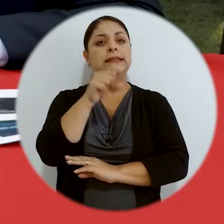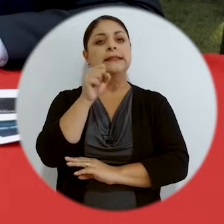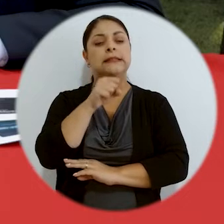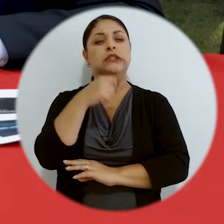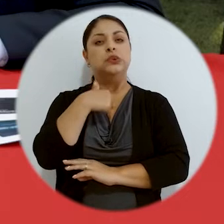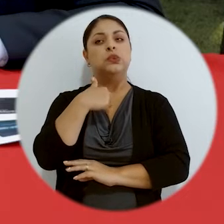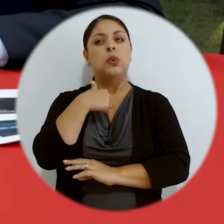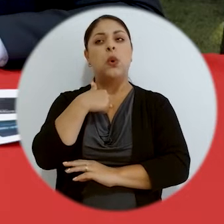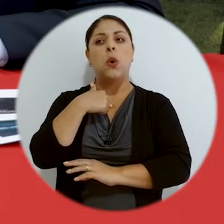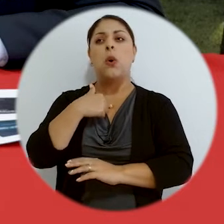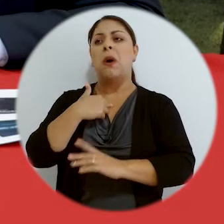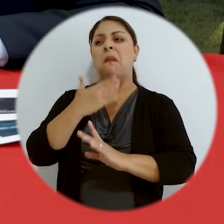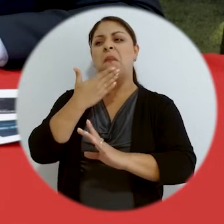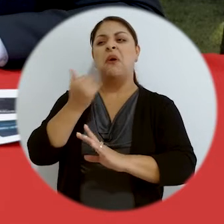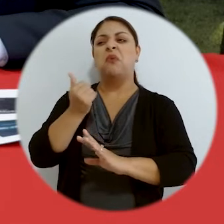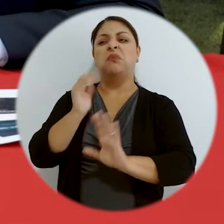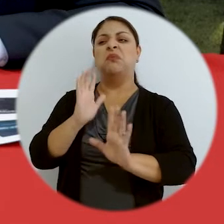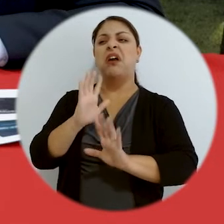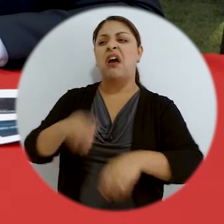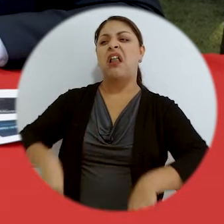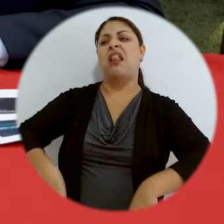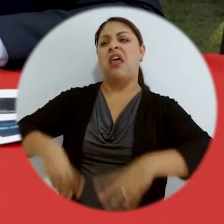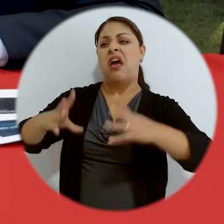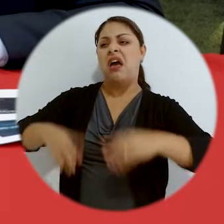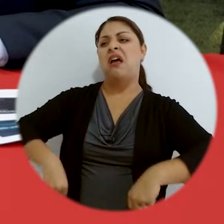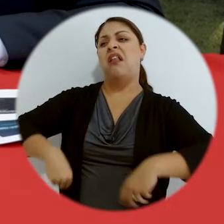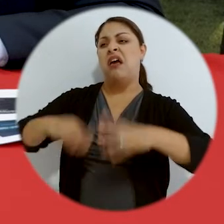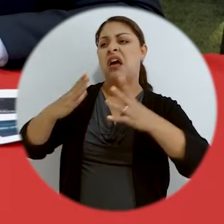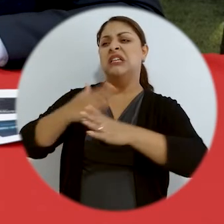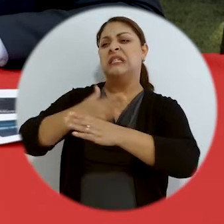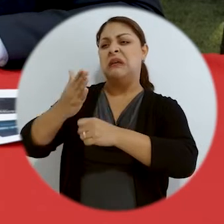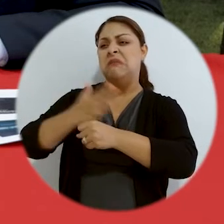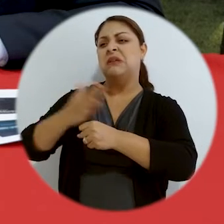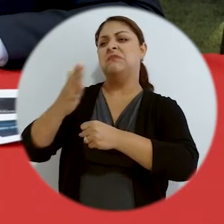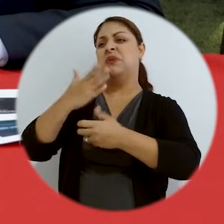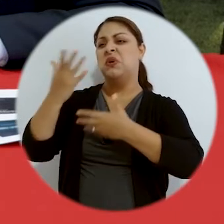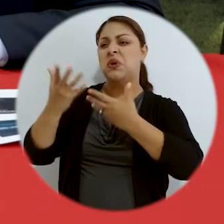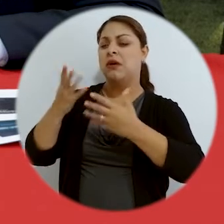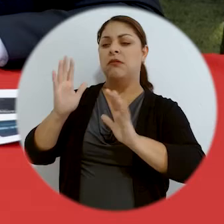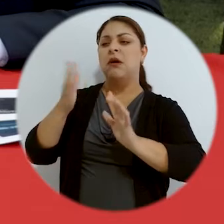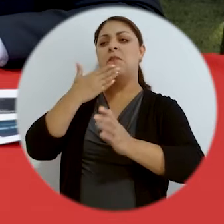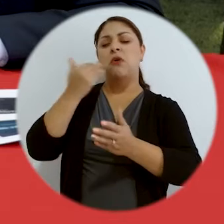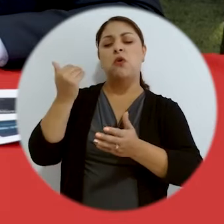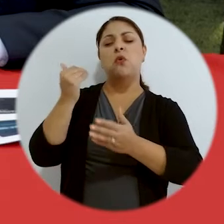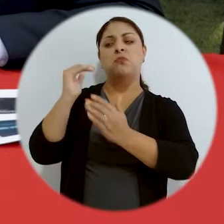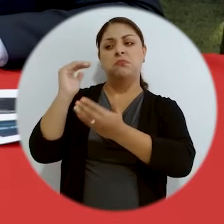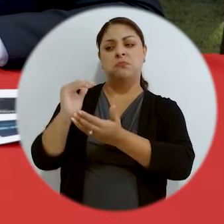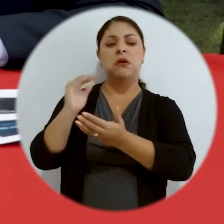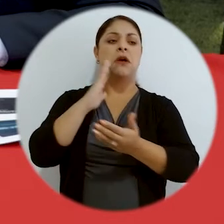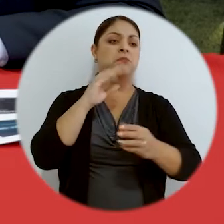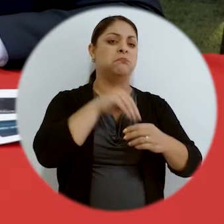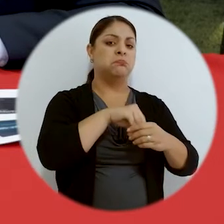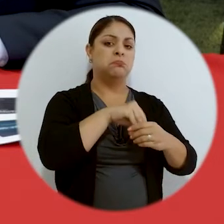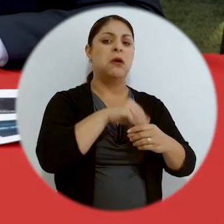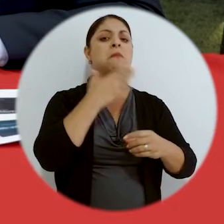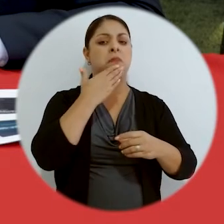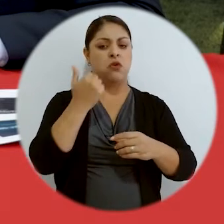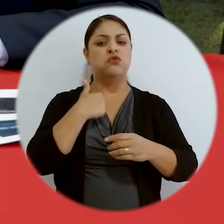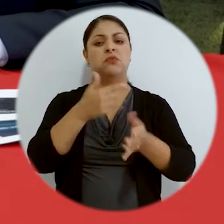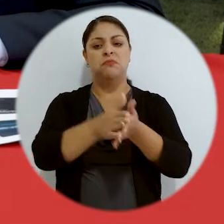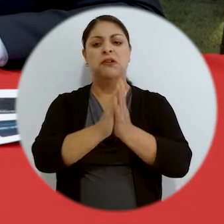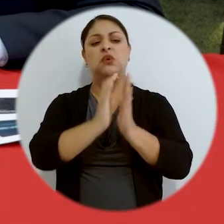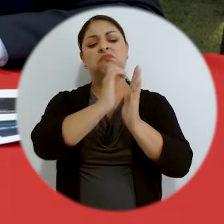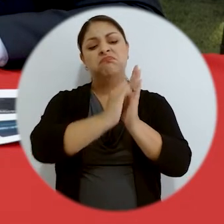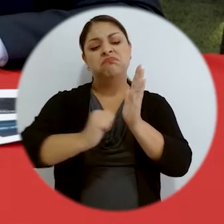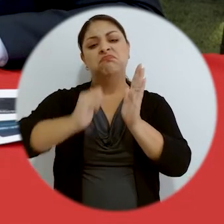a inhibir de esas cervecitas el fin de semana, voy a hacer un fondo de ahorro, voy a pedir que me descuenten esos 100,000, 200,000 colones